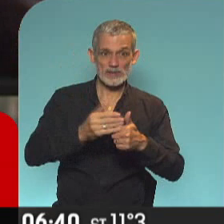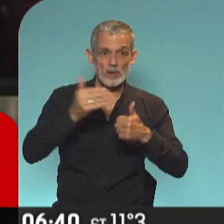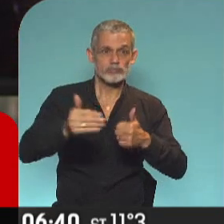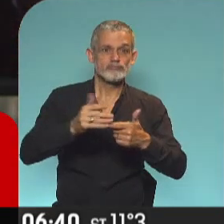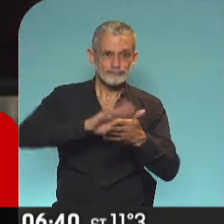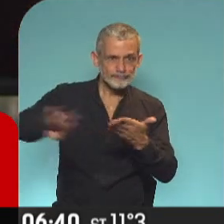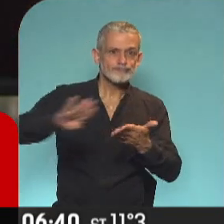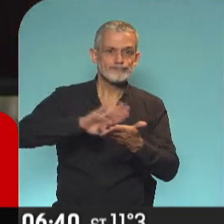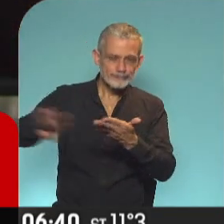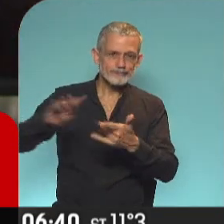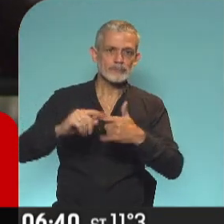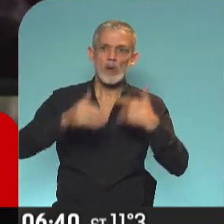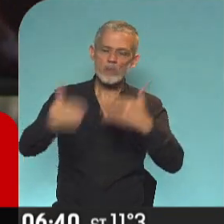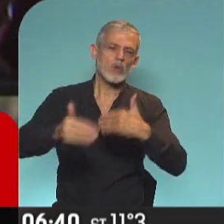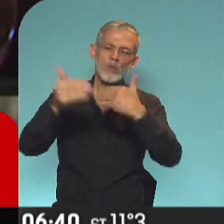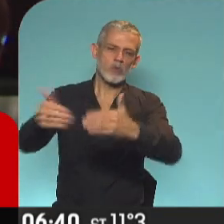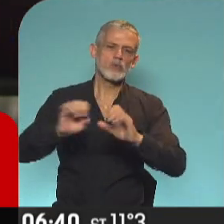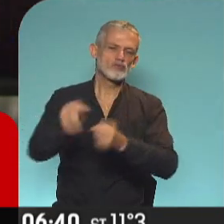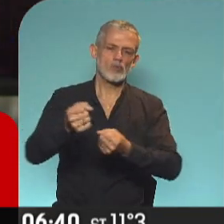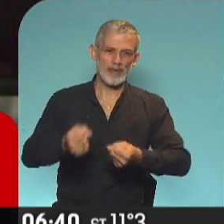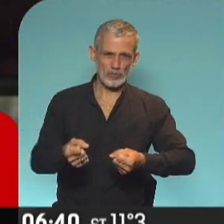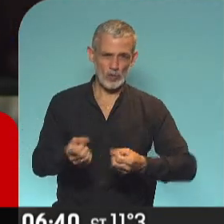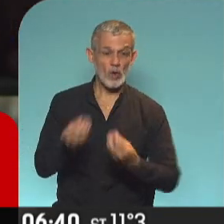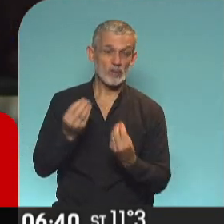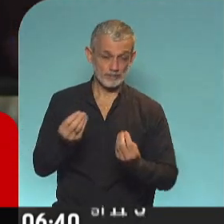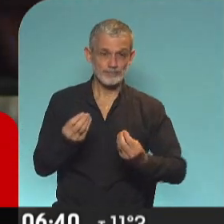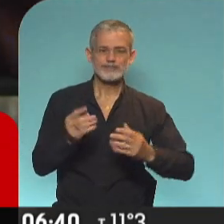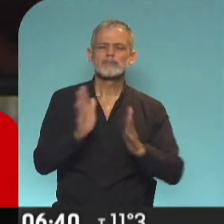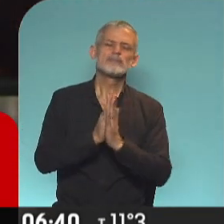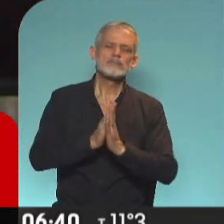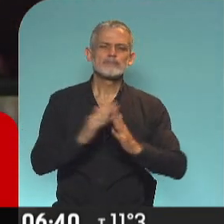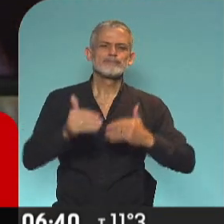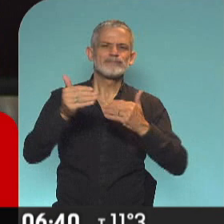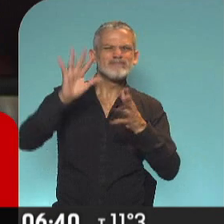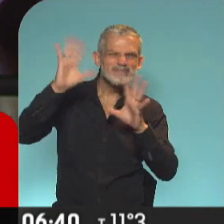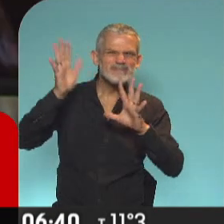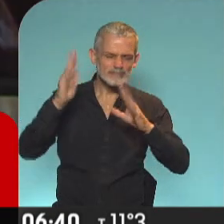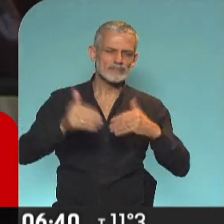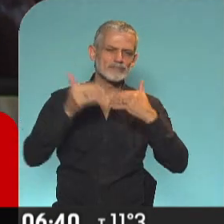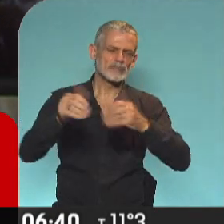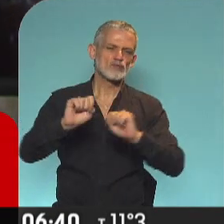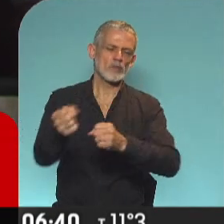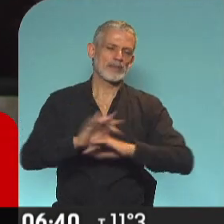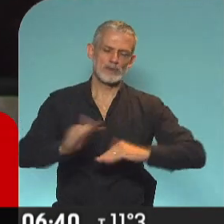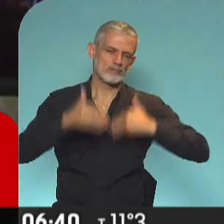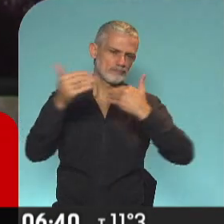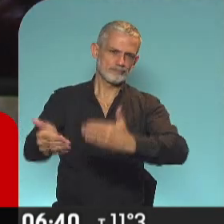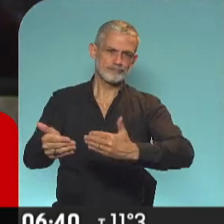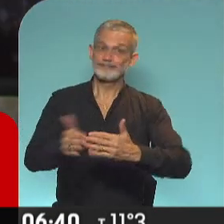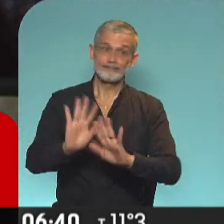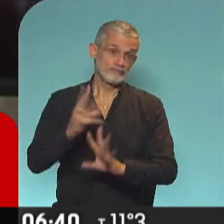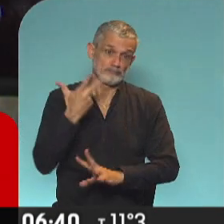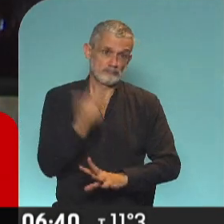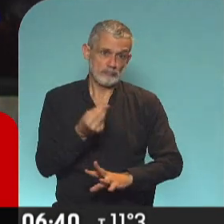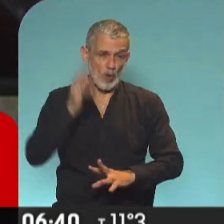el desalojo y en dos oportunidades lo suspendió, que se suspendiera por mal tiempo. Esta solicitud fue